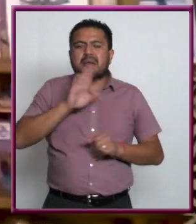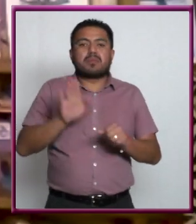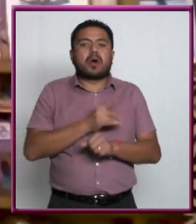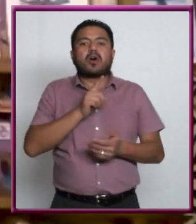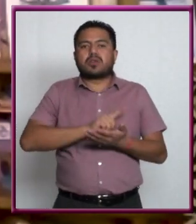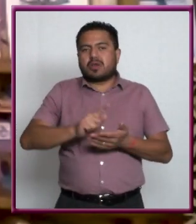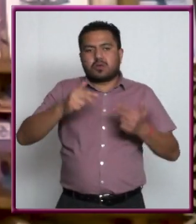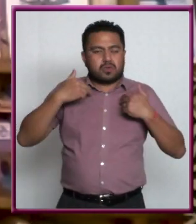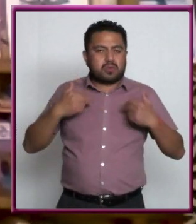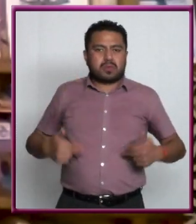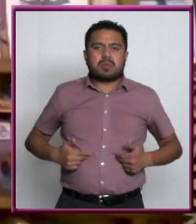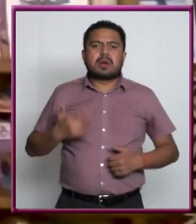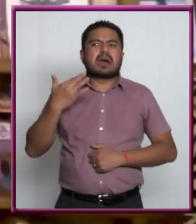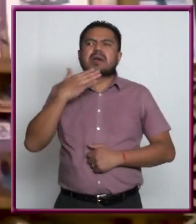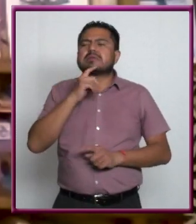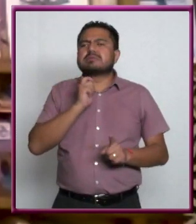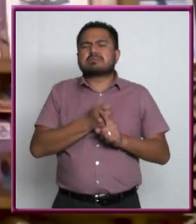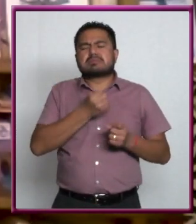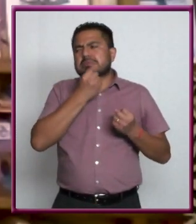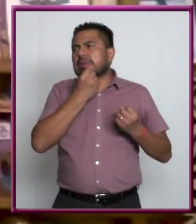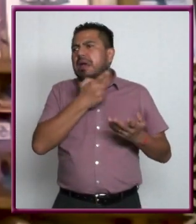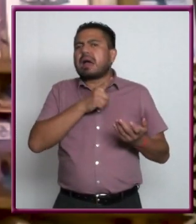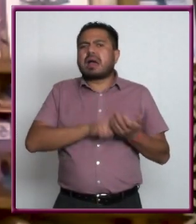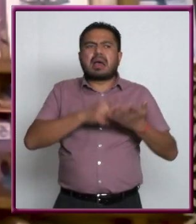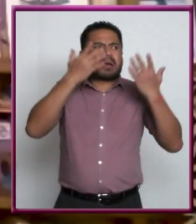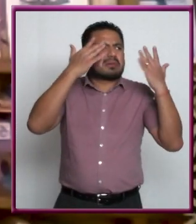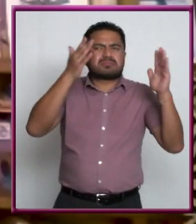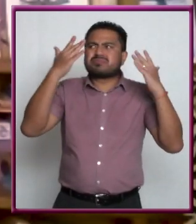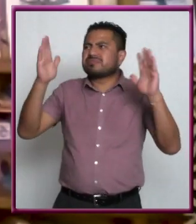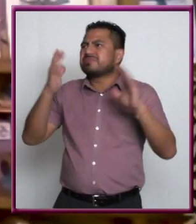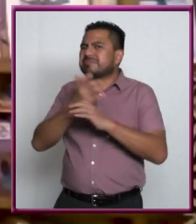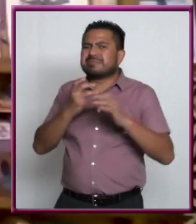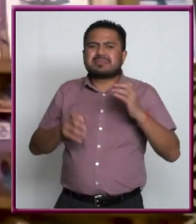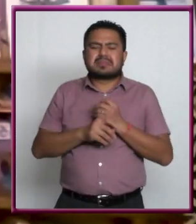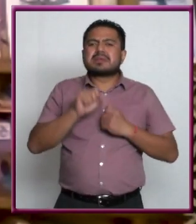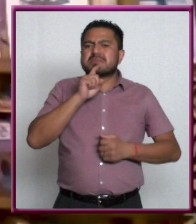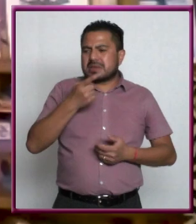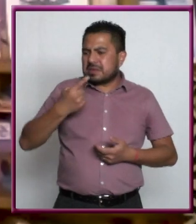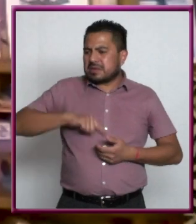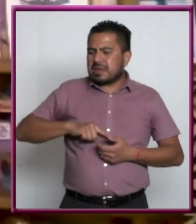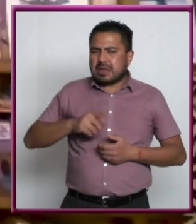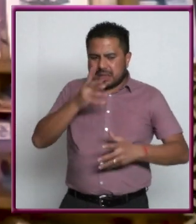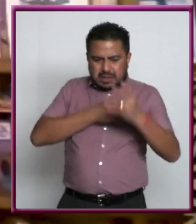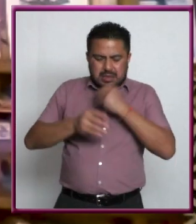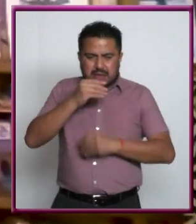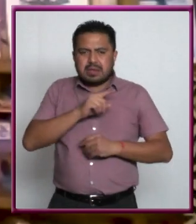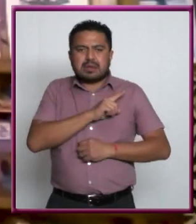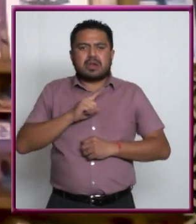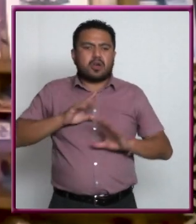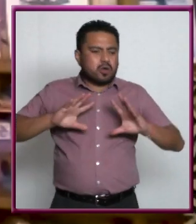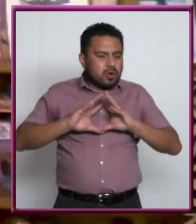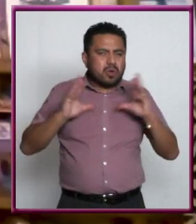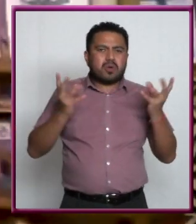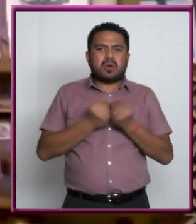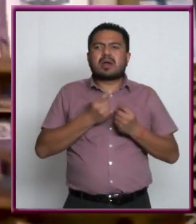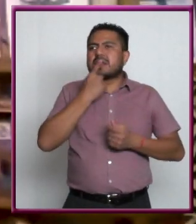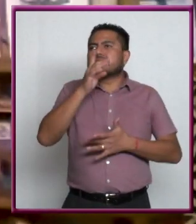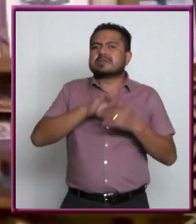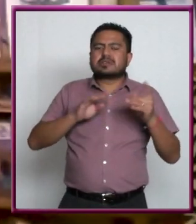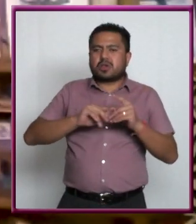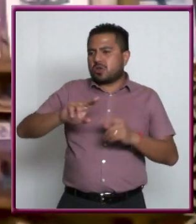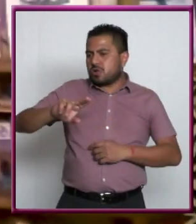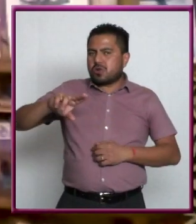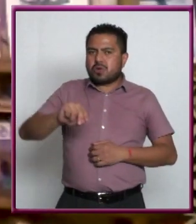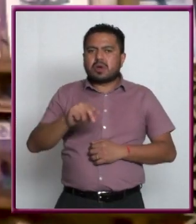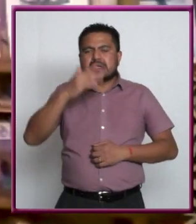porque es un derecho humano y el placer es maravilloso y nos abre mil puertas. También me diría que debo de aprender totalmente a decir